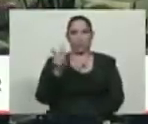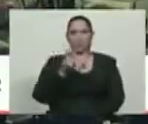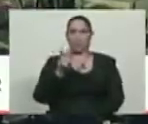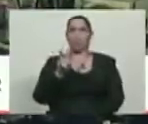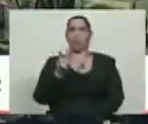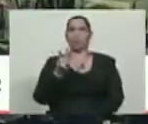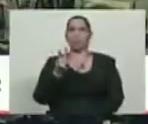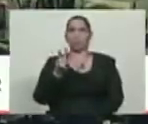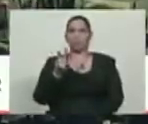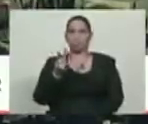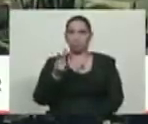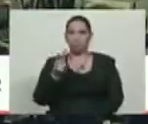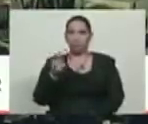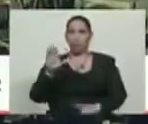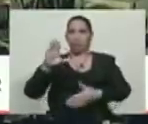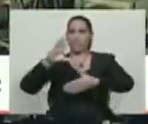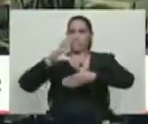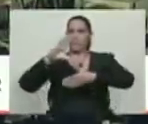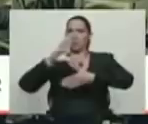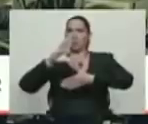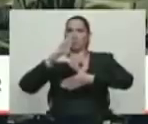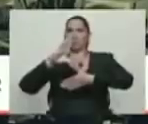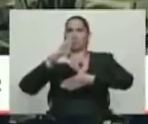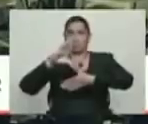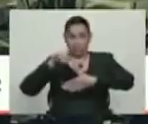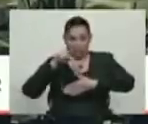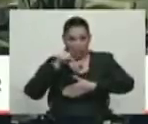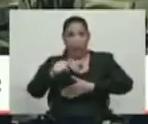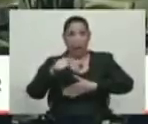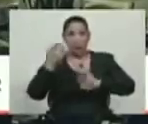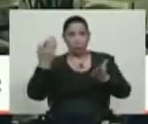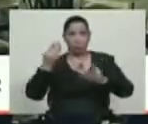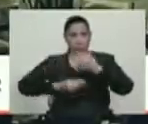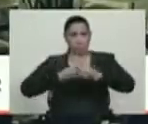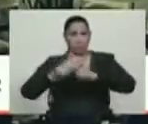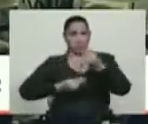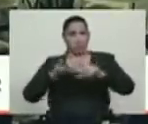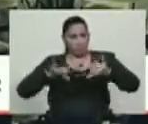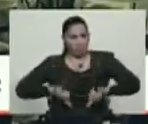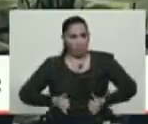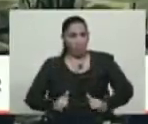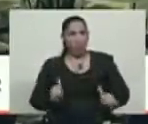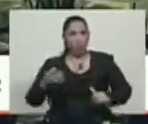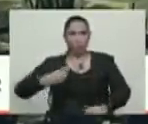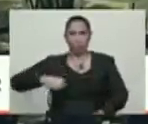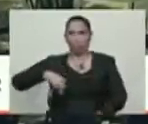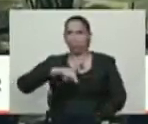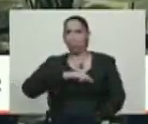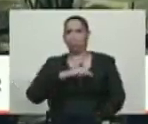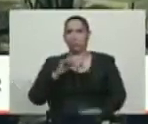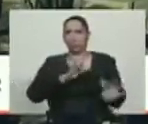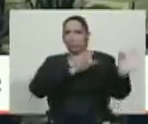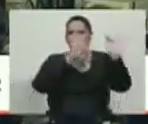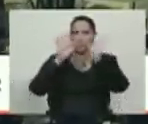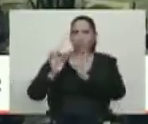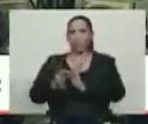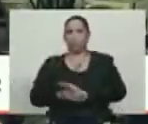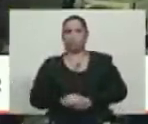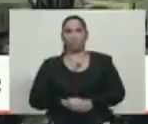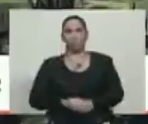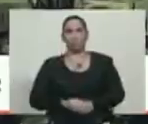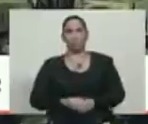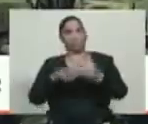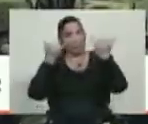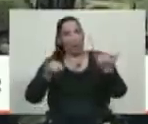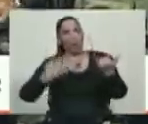Sur. Ellos cumplieron con sus hijos y con nosotros, sus descendientes.